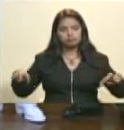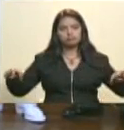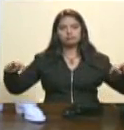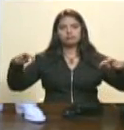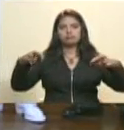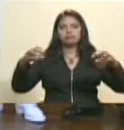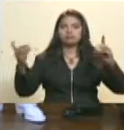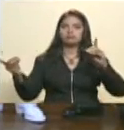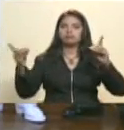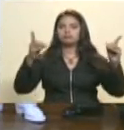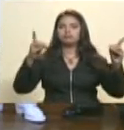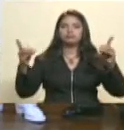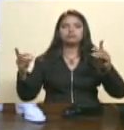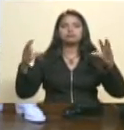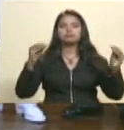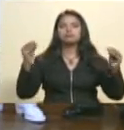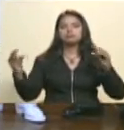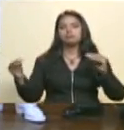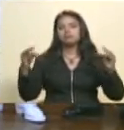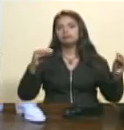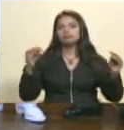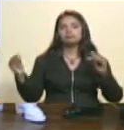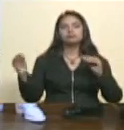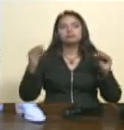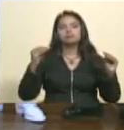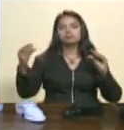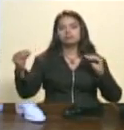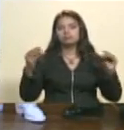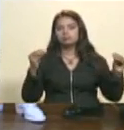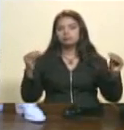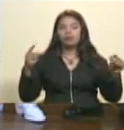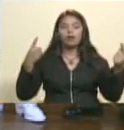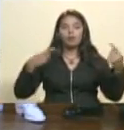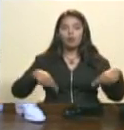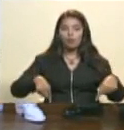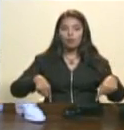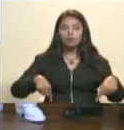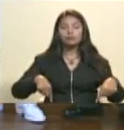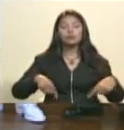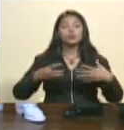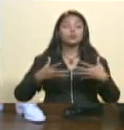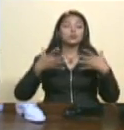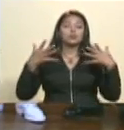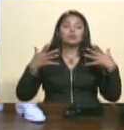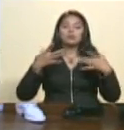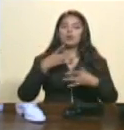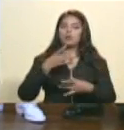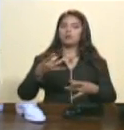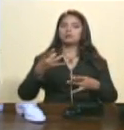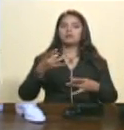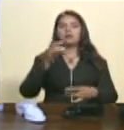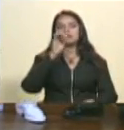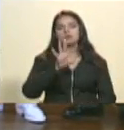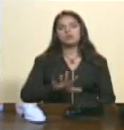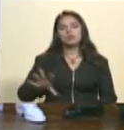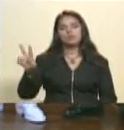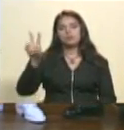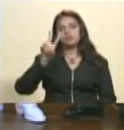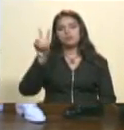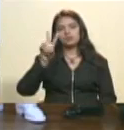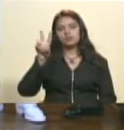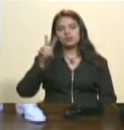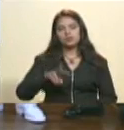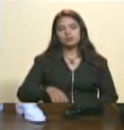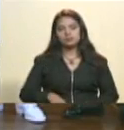diálogo, en la conversación, en los acuerdos de los grandes intereses de la República Bolivariana de